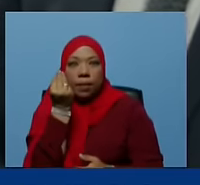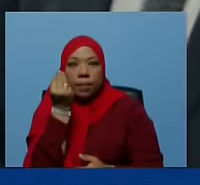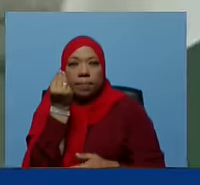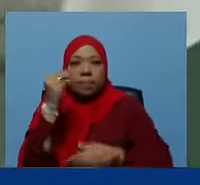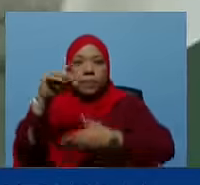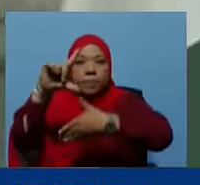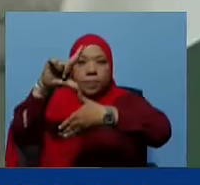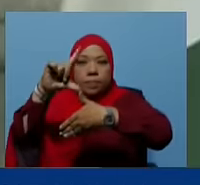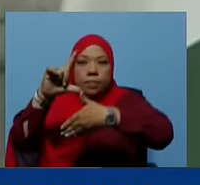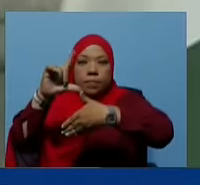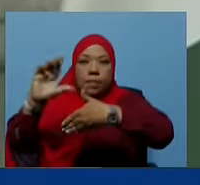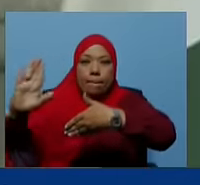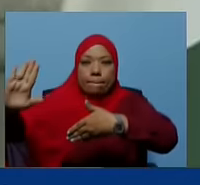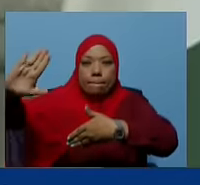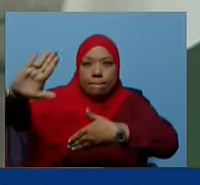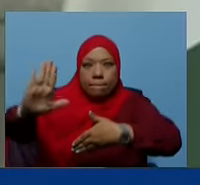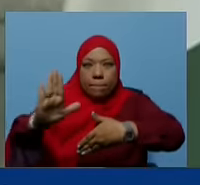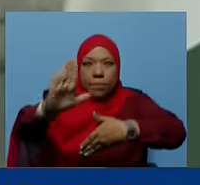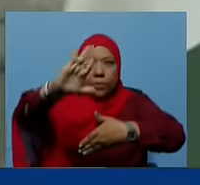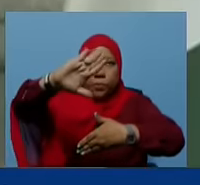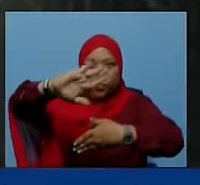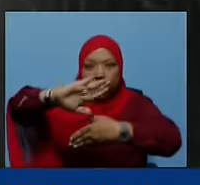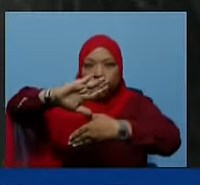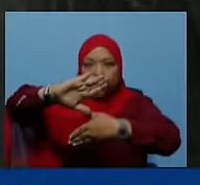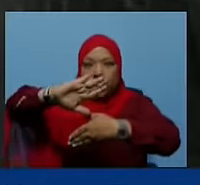complementan. Estamos frente a frente.